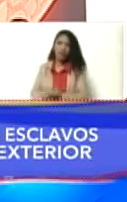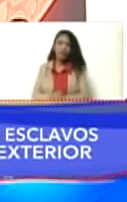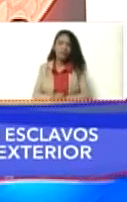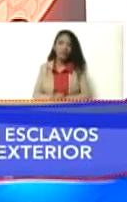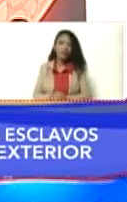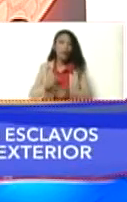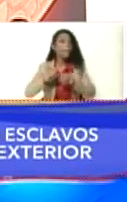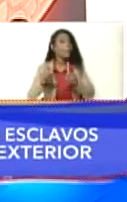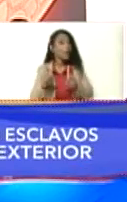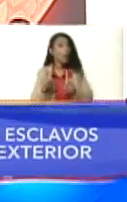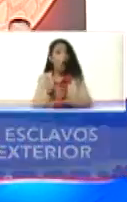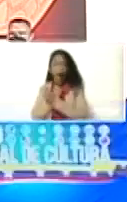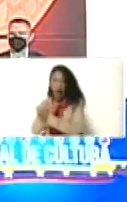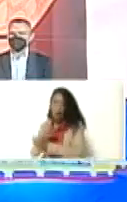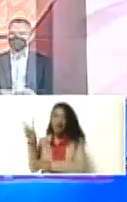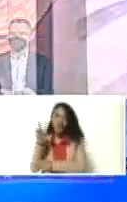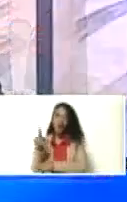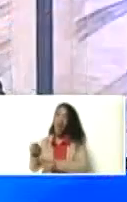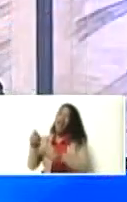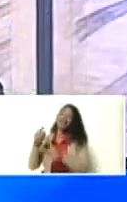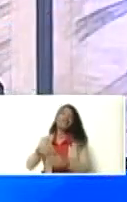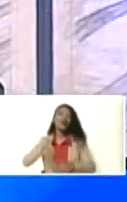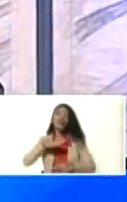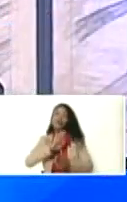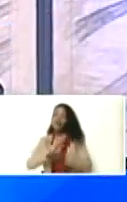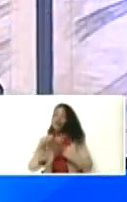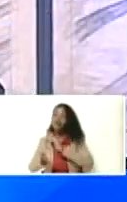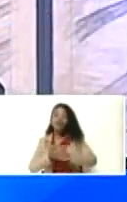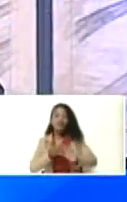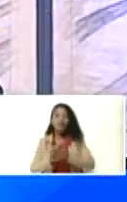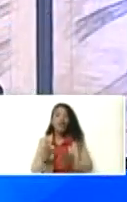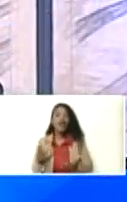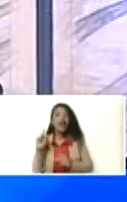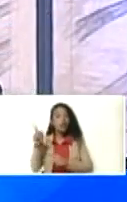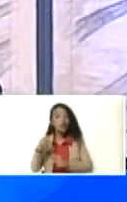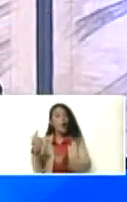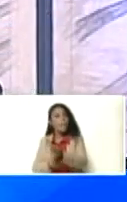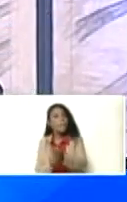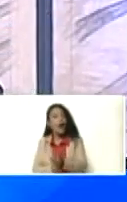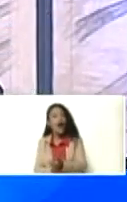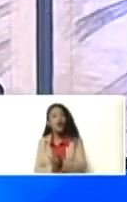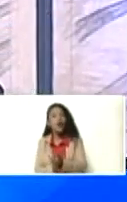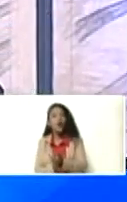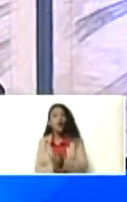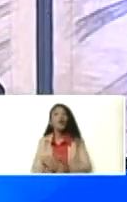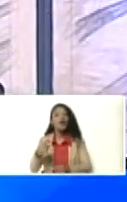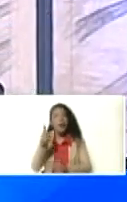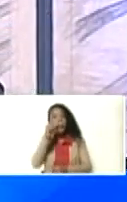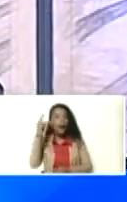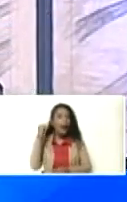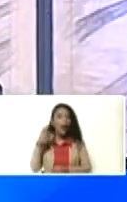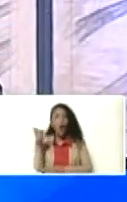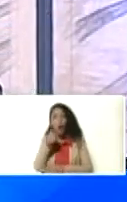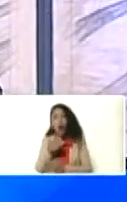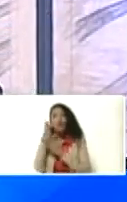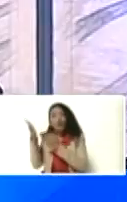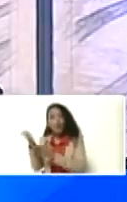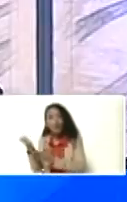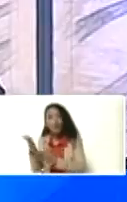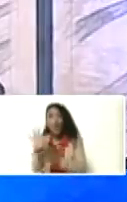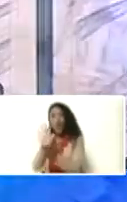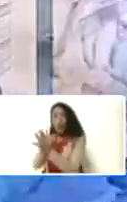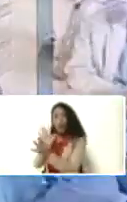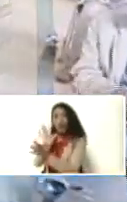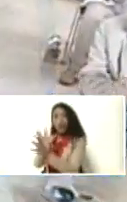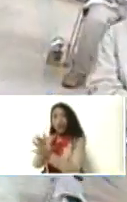pero si aman a Venezuela es suficiente para considerarlos hermanos y hermanas e ir a la búsqueda de ustedes, ir a la conexión